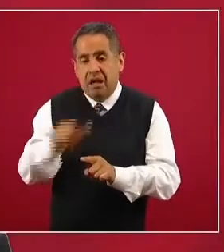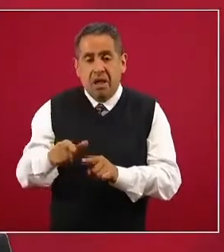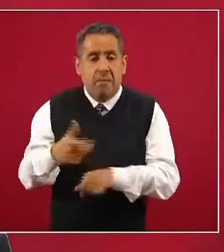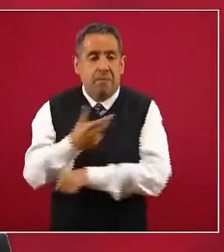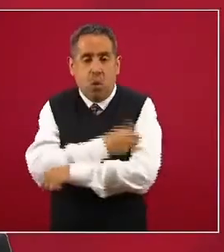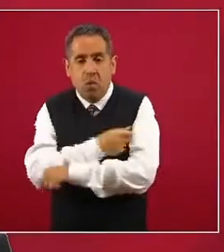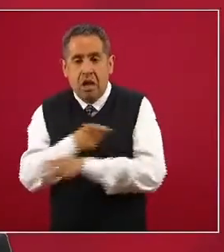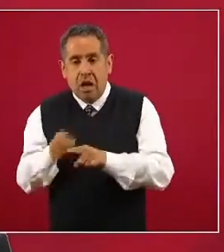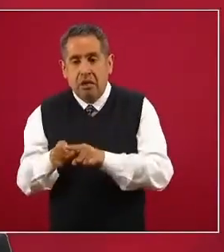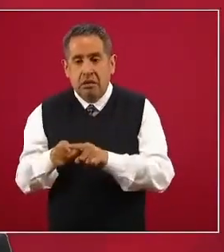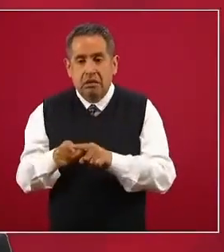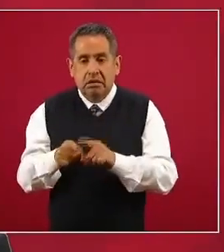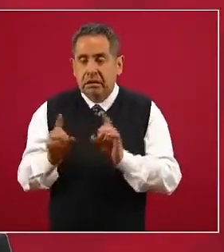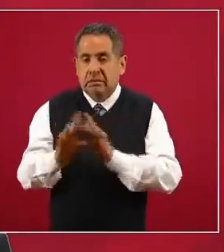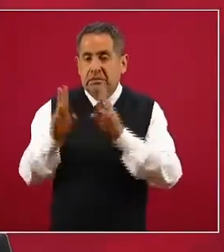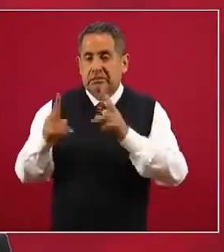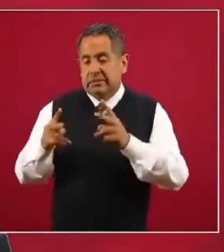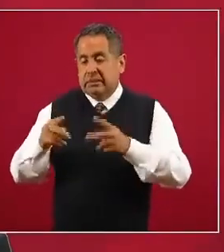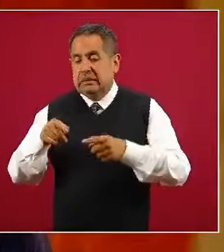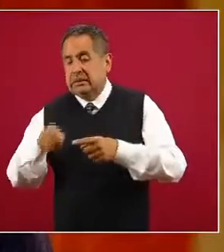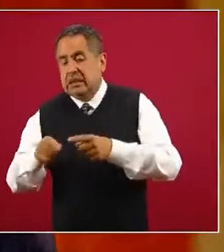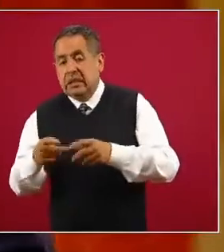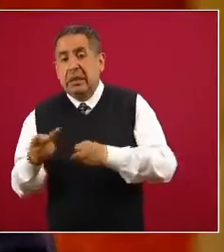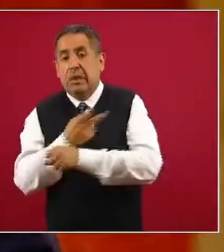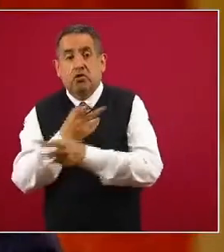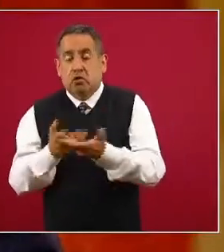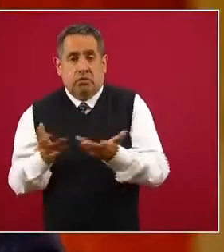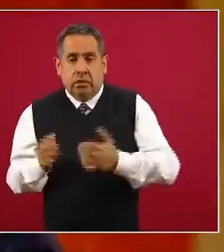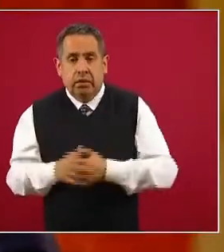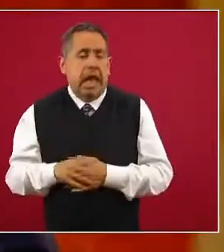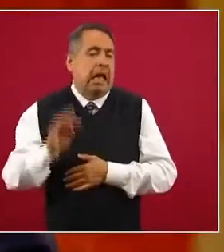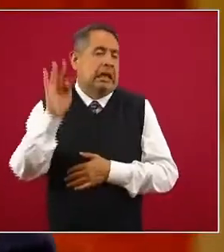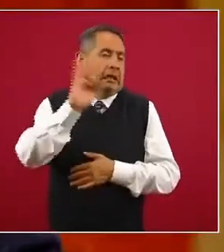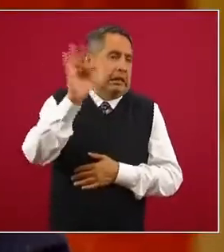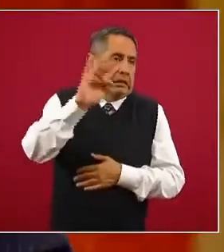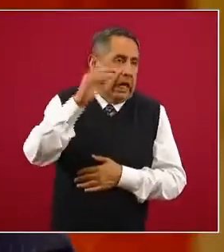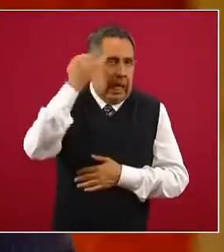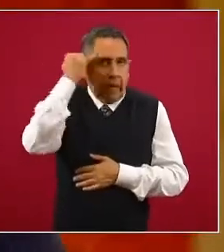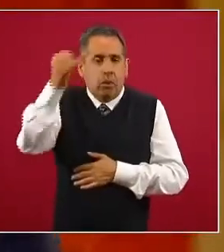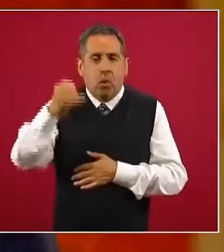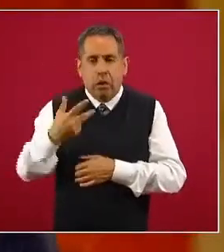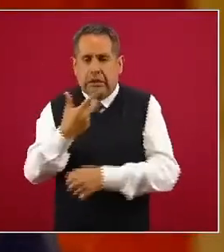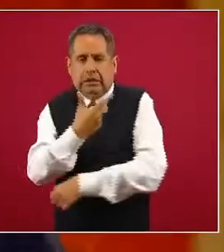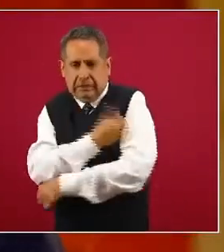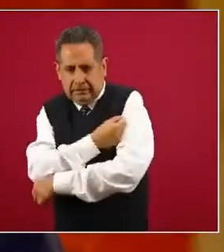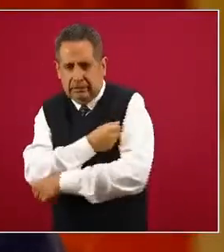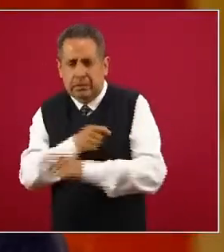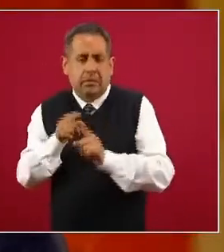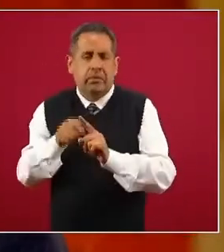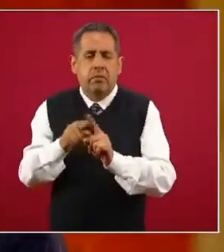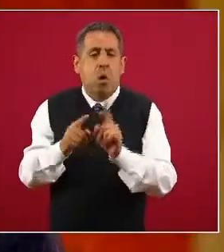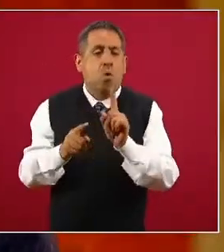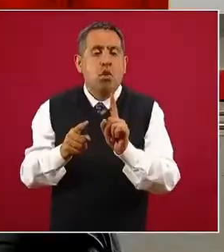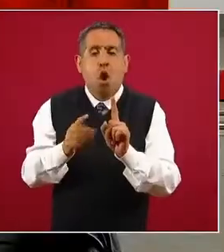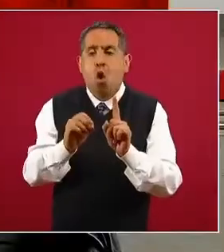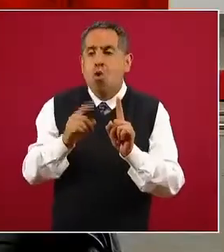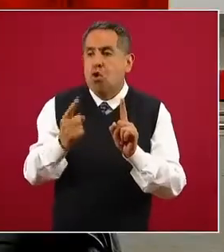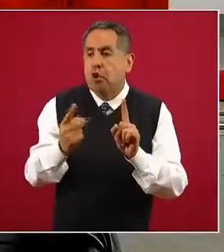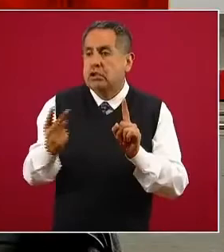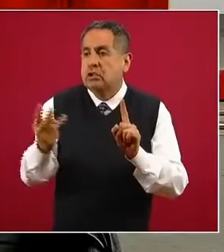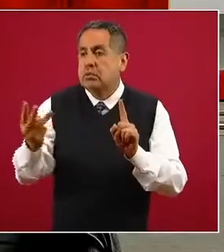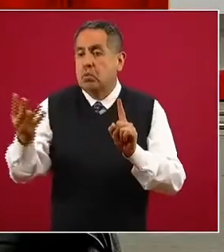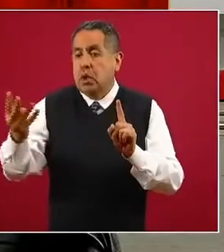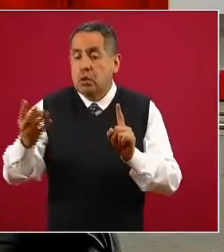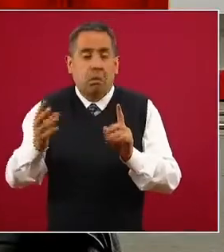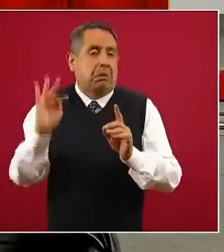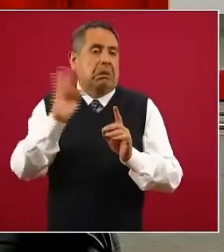vacuna y tener la reacción secundaria que haya sido, porque bien puede ser que la reacción secundaria le haya ocurrido a uno o más sujetos que